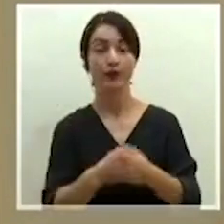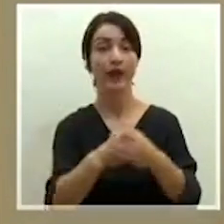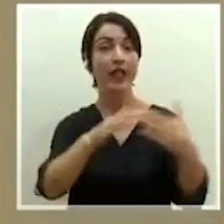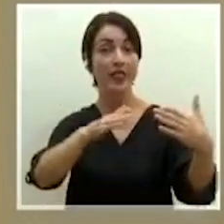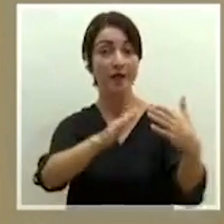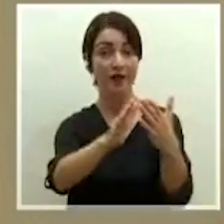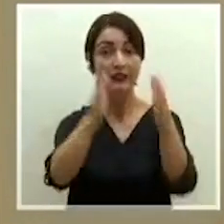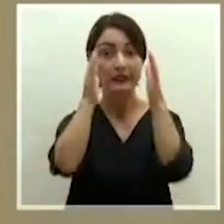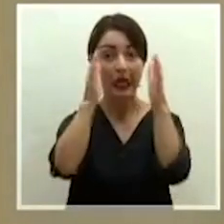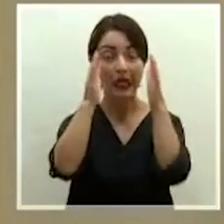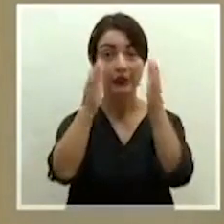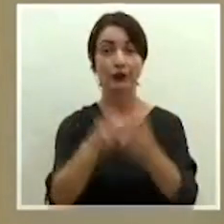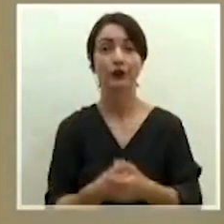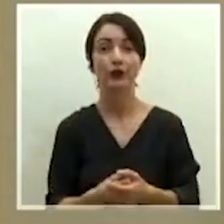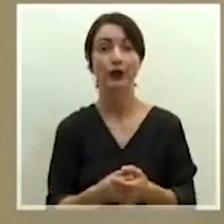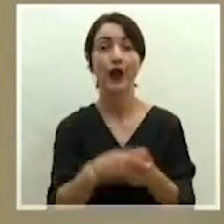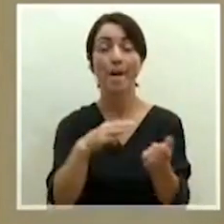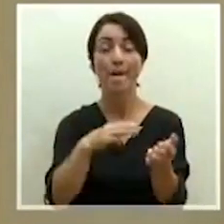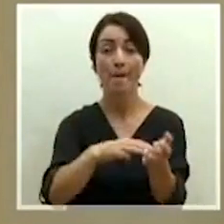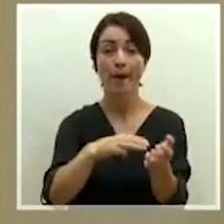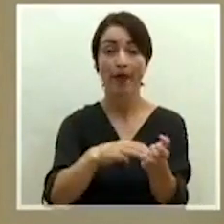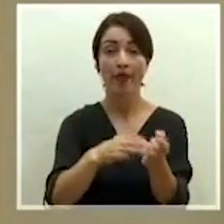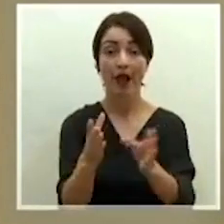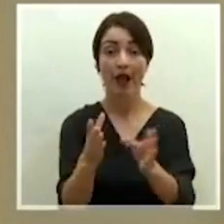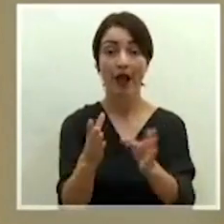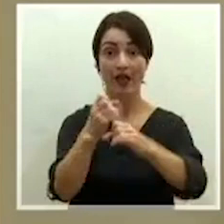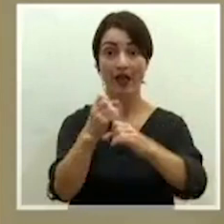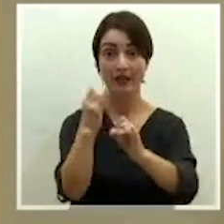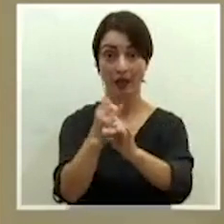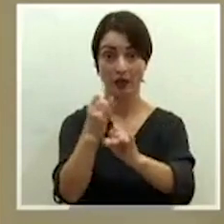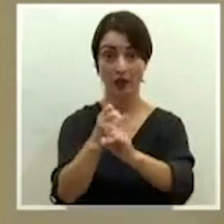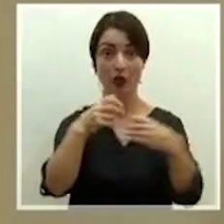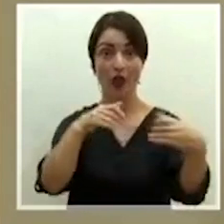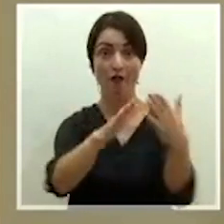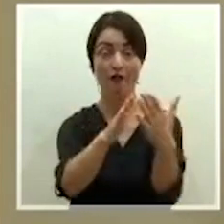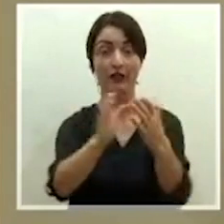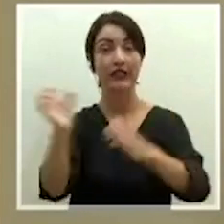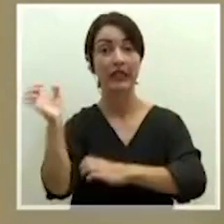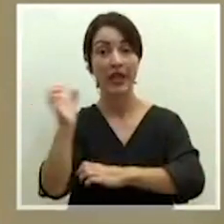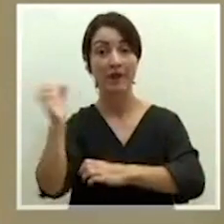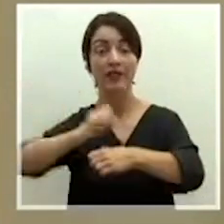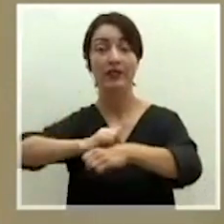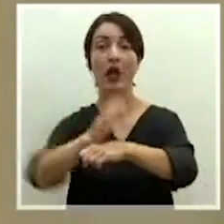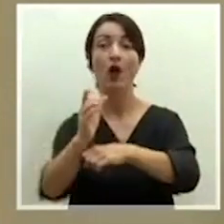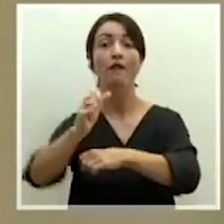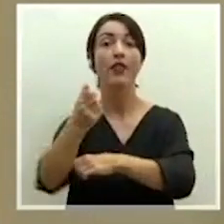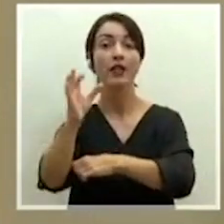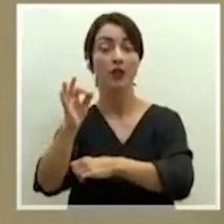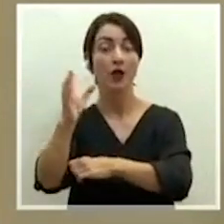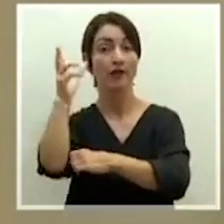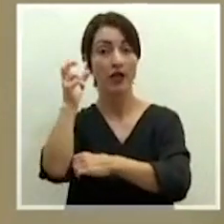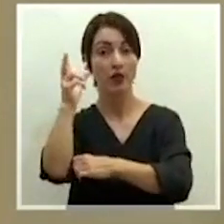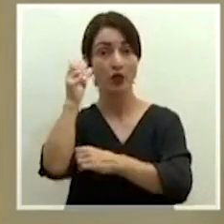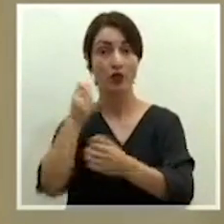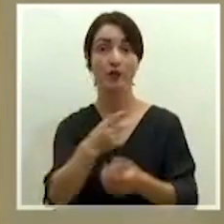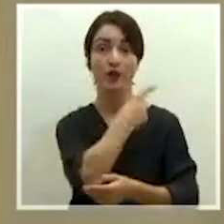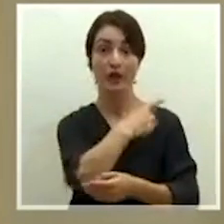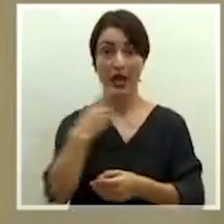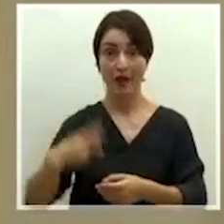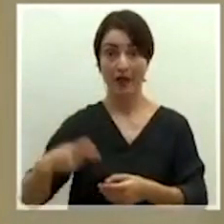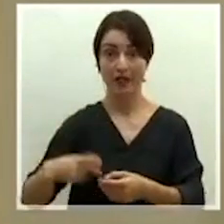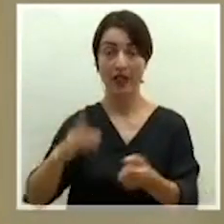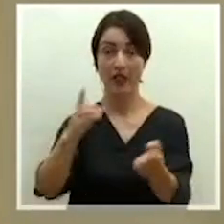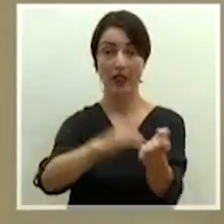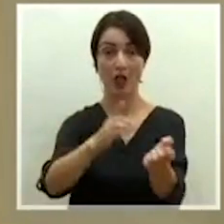la atención médica que realiza la institución para enfrentar la emergencia por el COVID-19. Así que escucharemos a su presidente ejecutivo, el